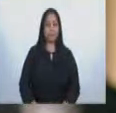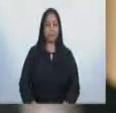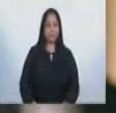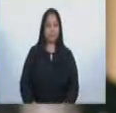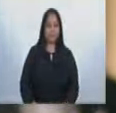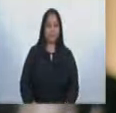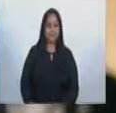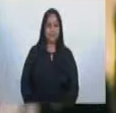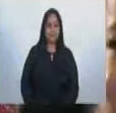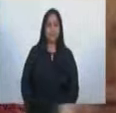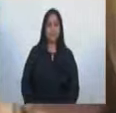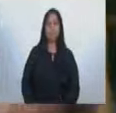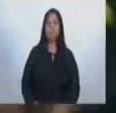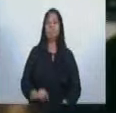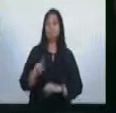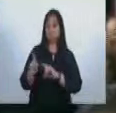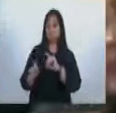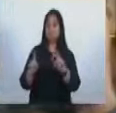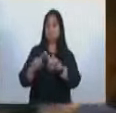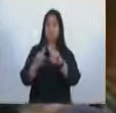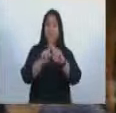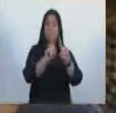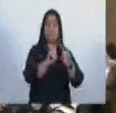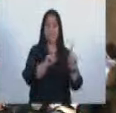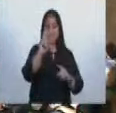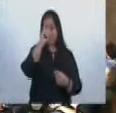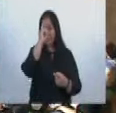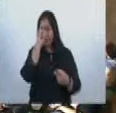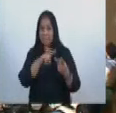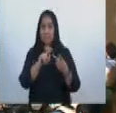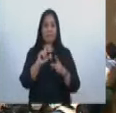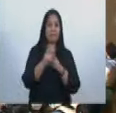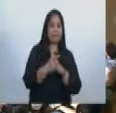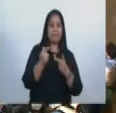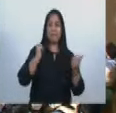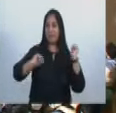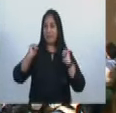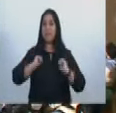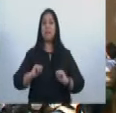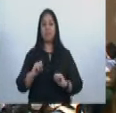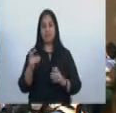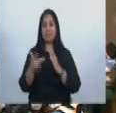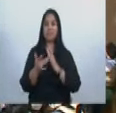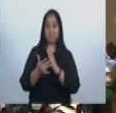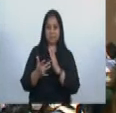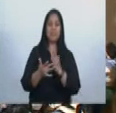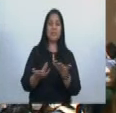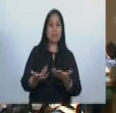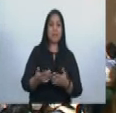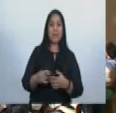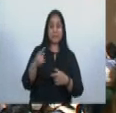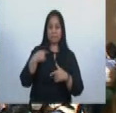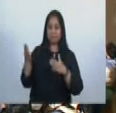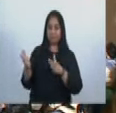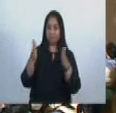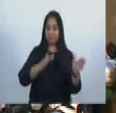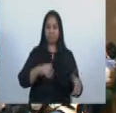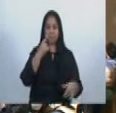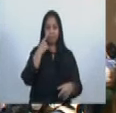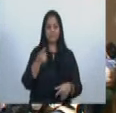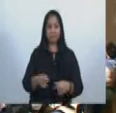vida preguntas muy variadas empleo cultura arte señor presidente tecnología me paso ahora a este